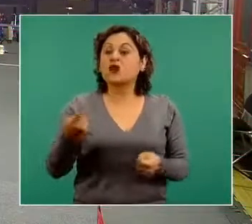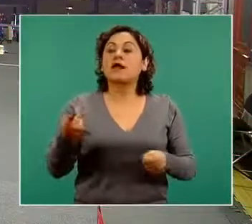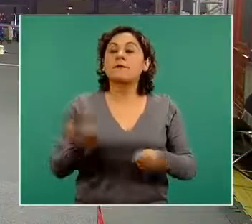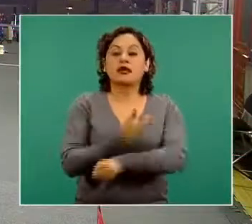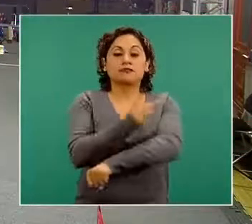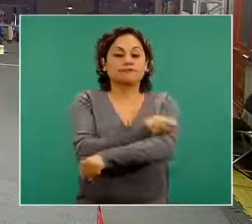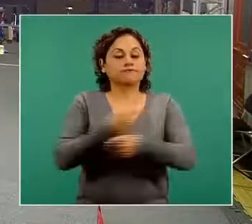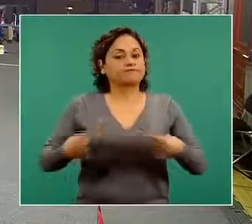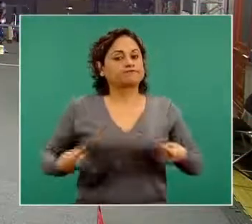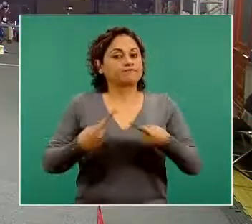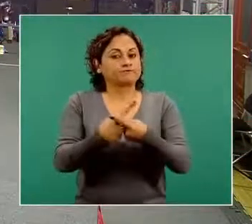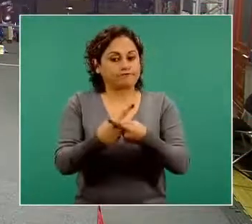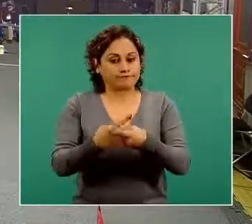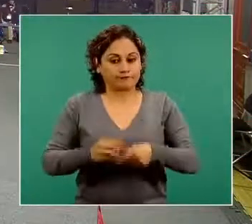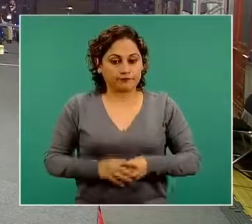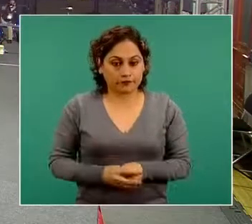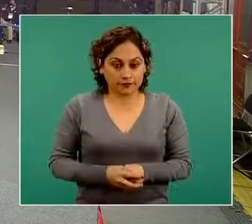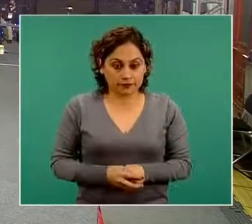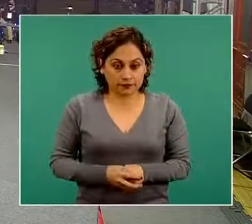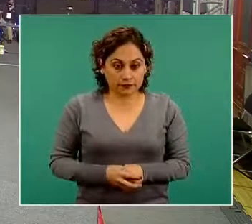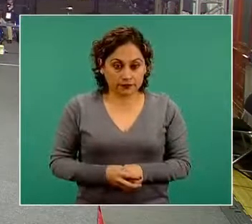con Juan.